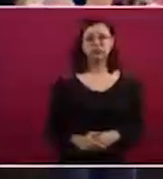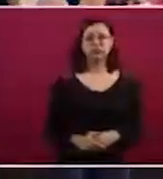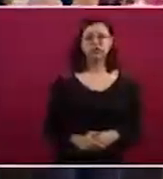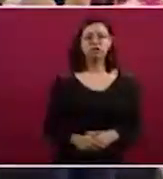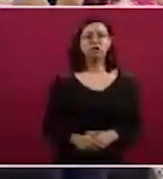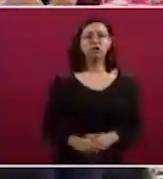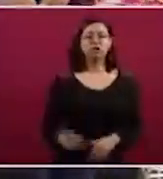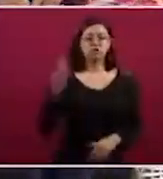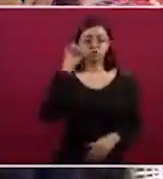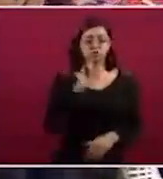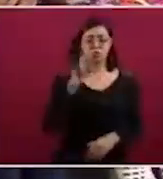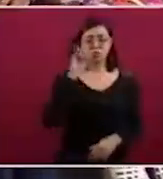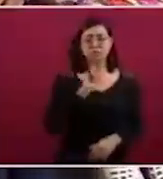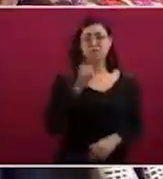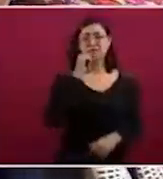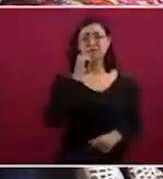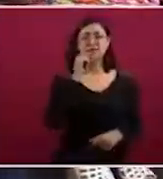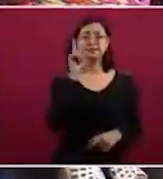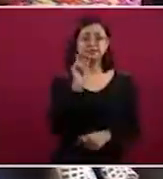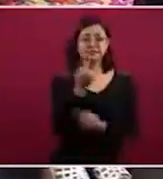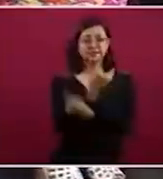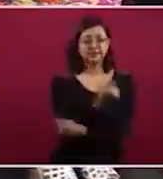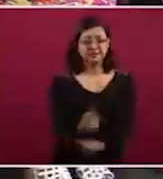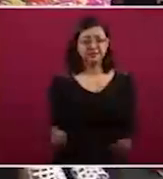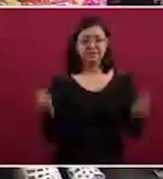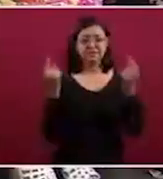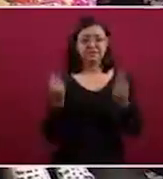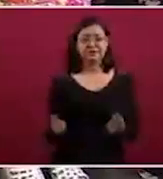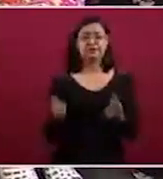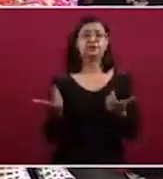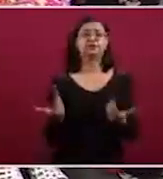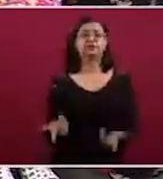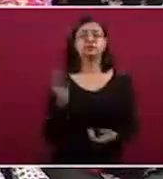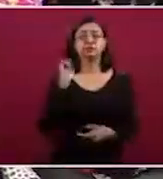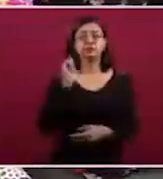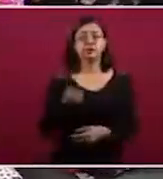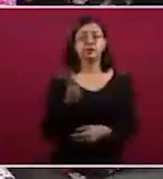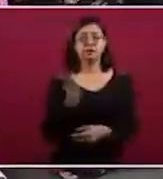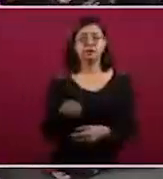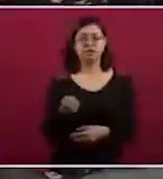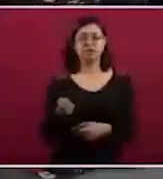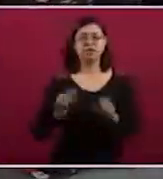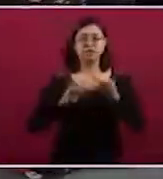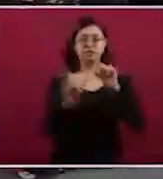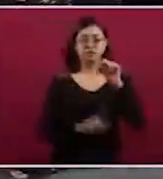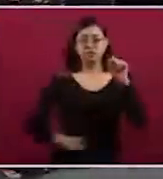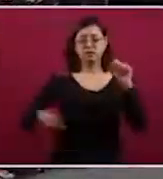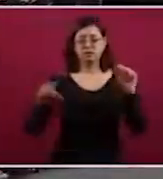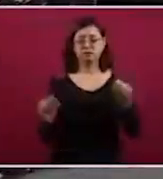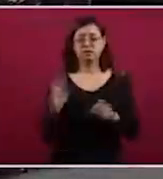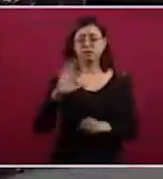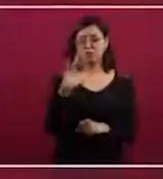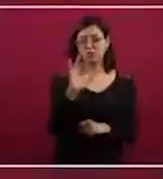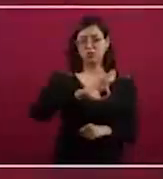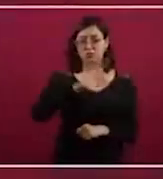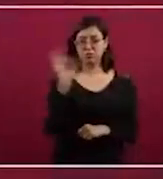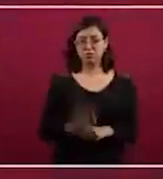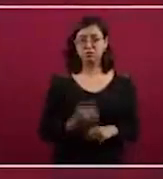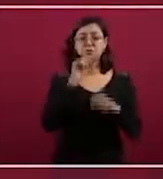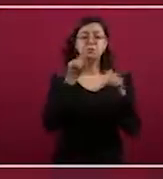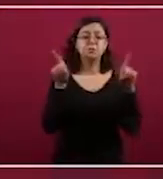Las mujeres y las niñas constituyen la mitad de la población en nuestro país y de la población